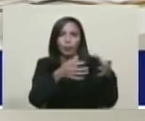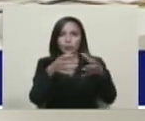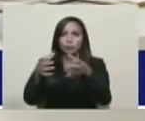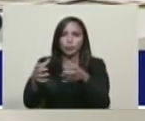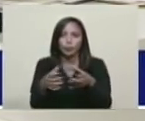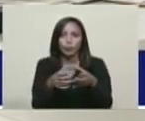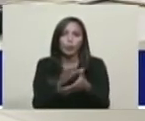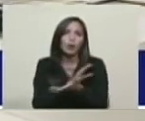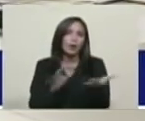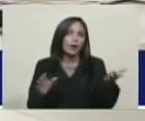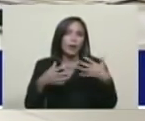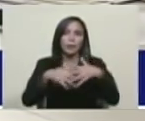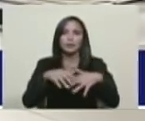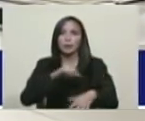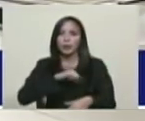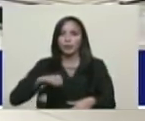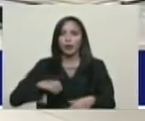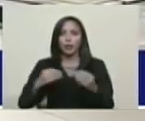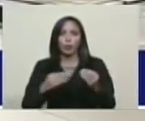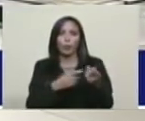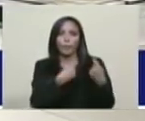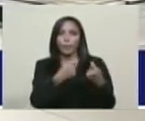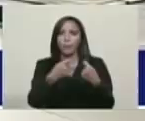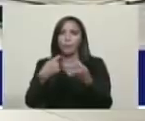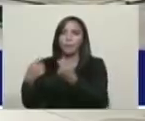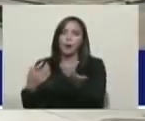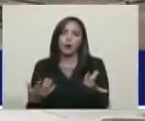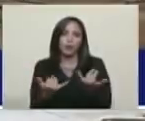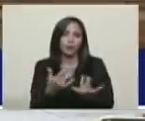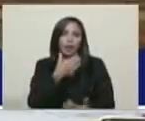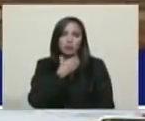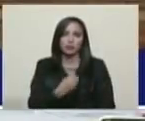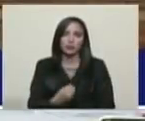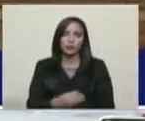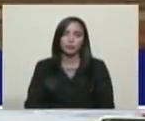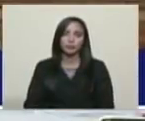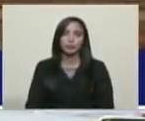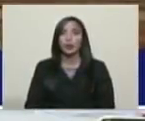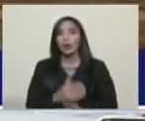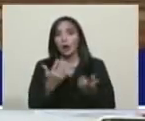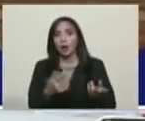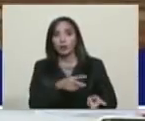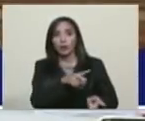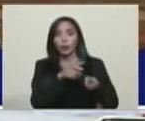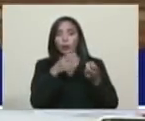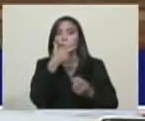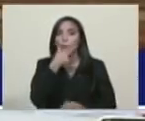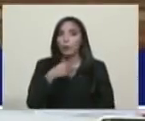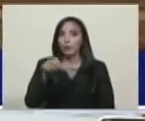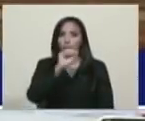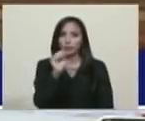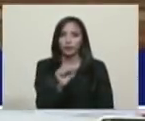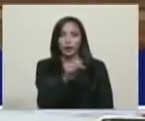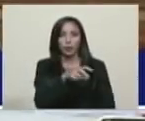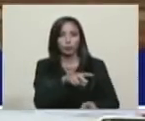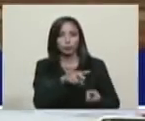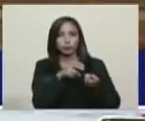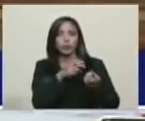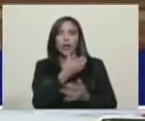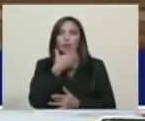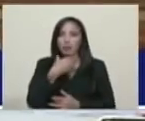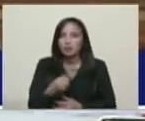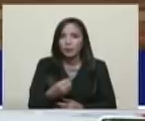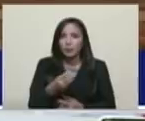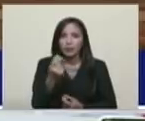Cada empresa privada tiene su programación. Lo cierto es que la gente está cobrando en soberano sus